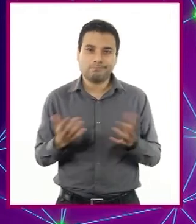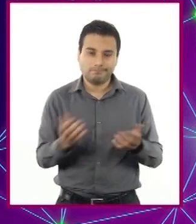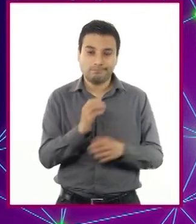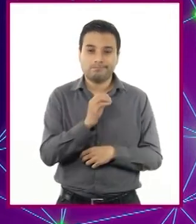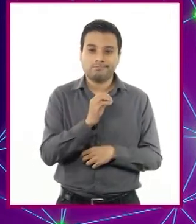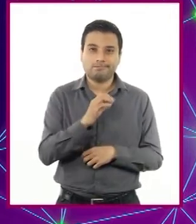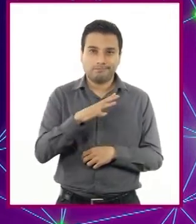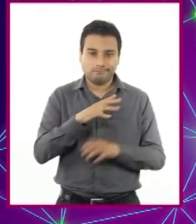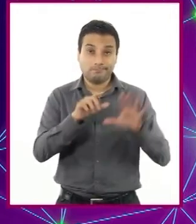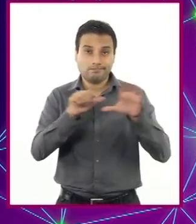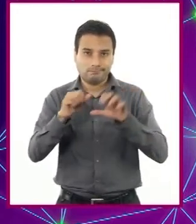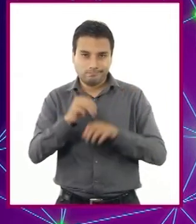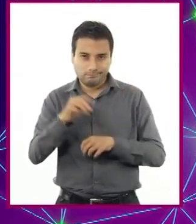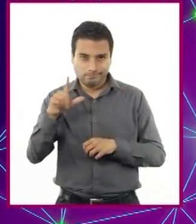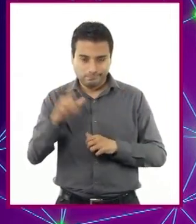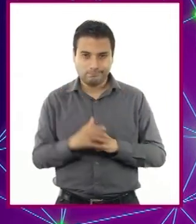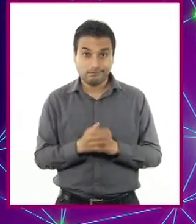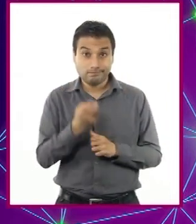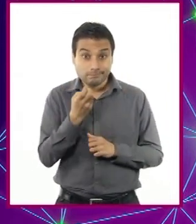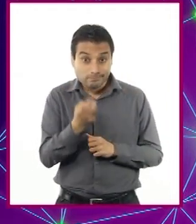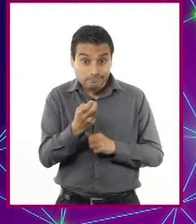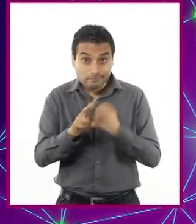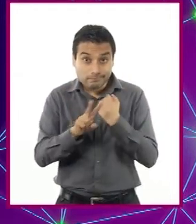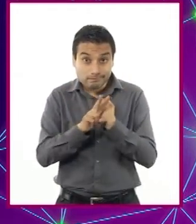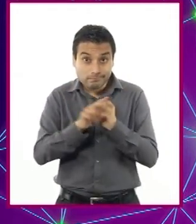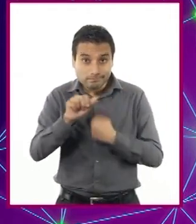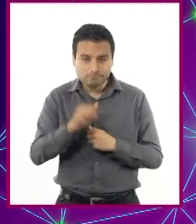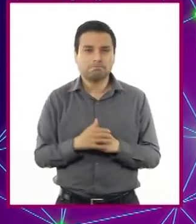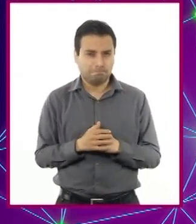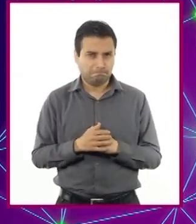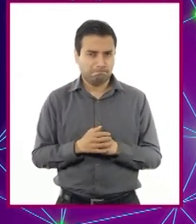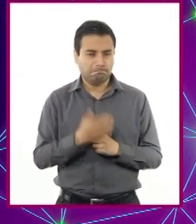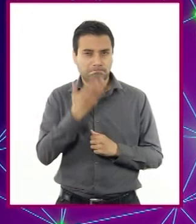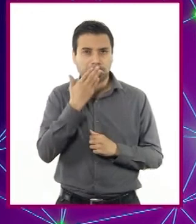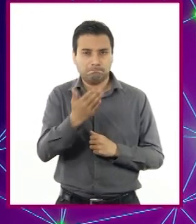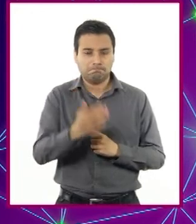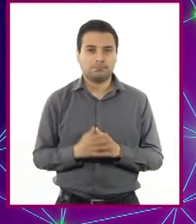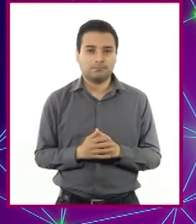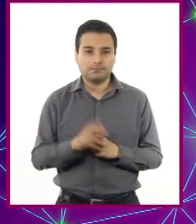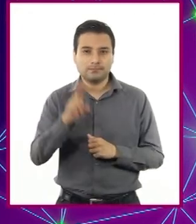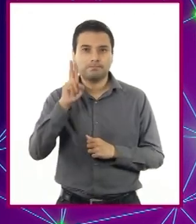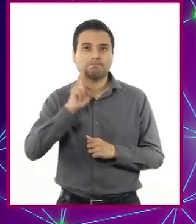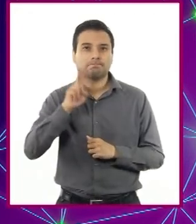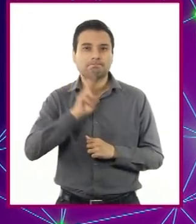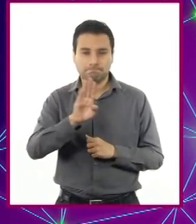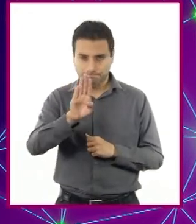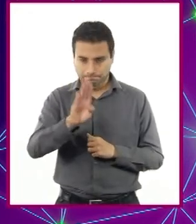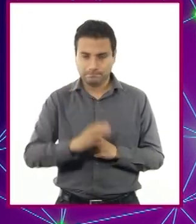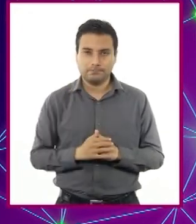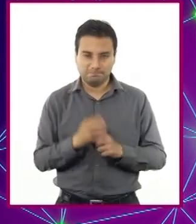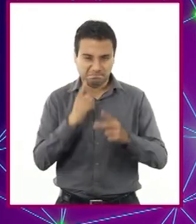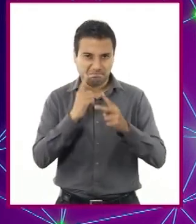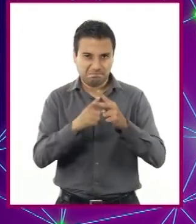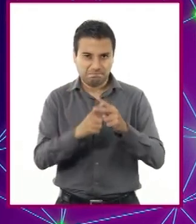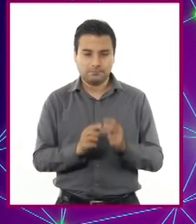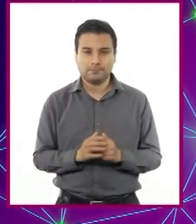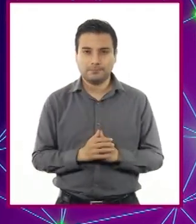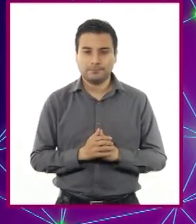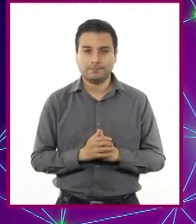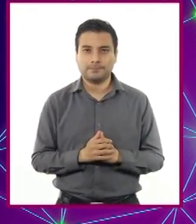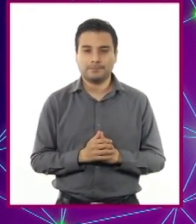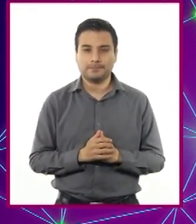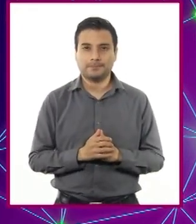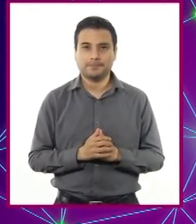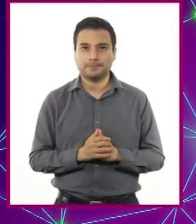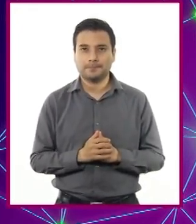600 mililitros. Este recipiente A sí le interesa. Déjame sacar el volumen del recipiente B. De acuerdo. Mientras